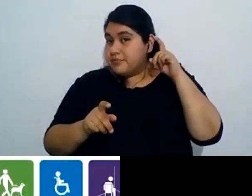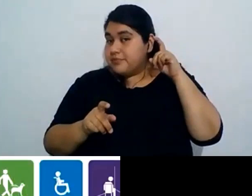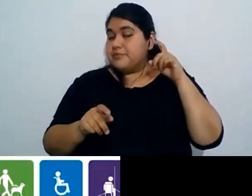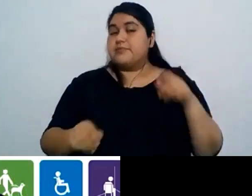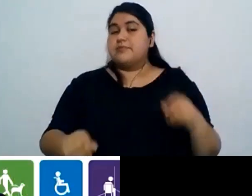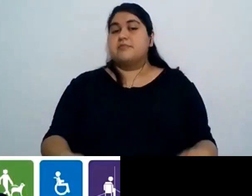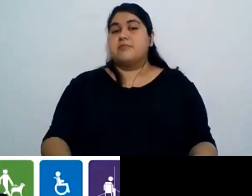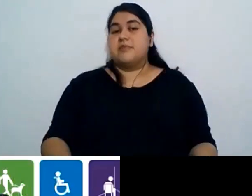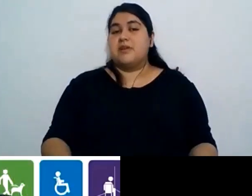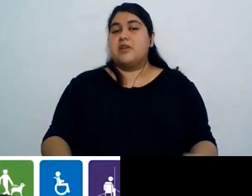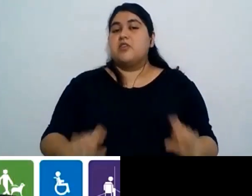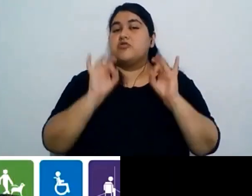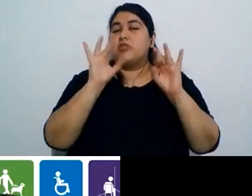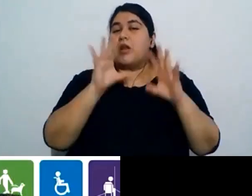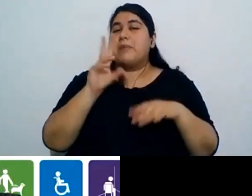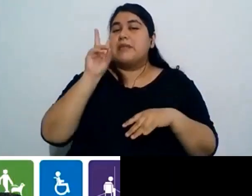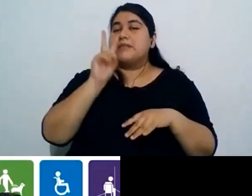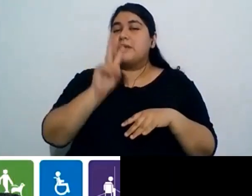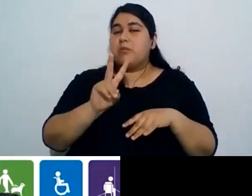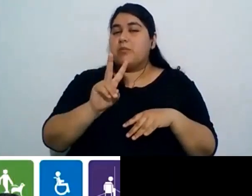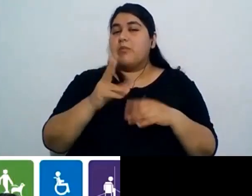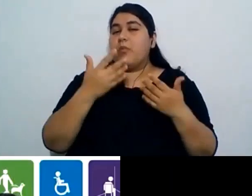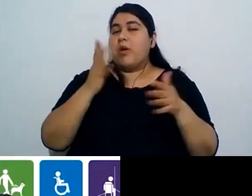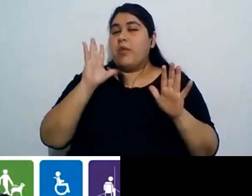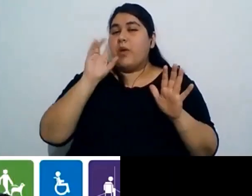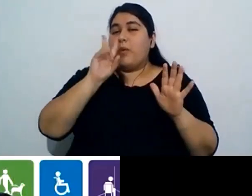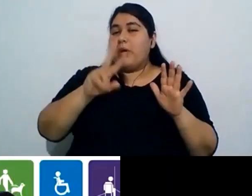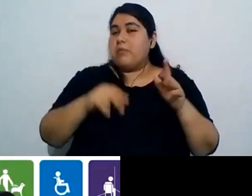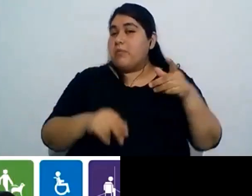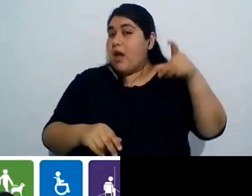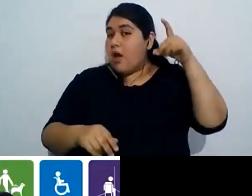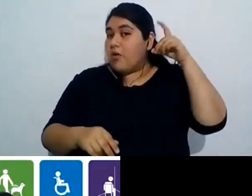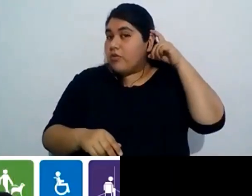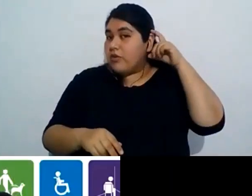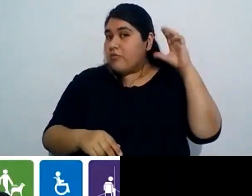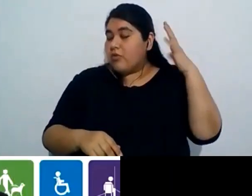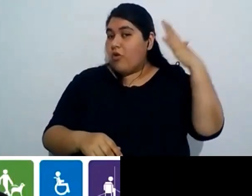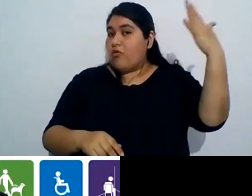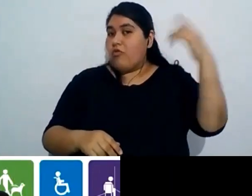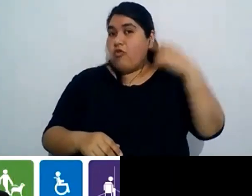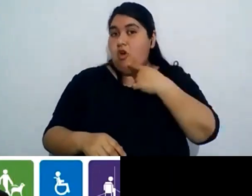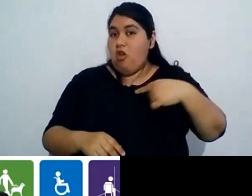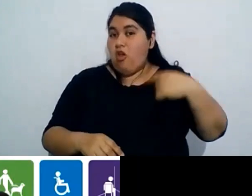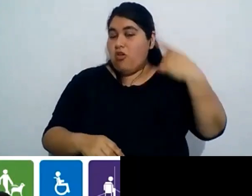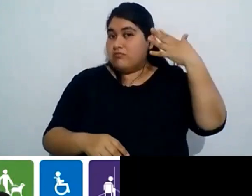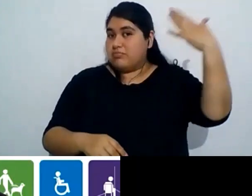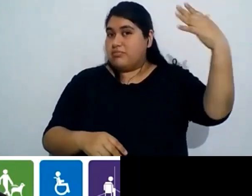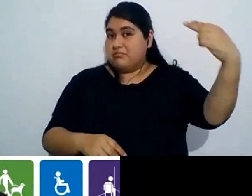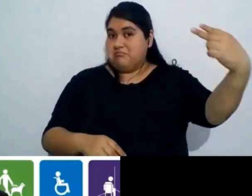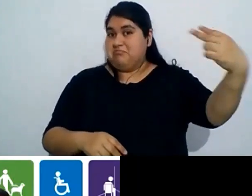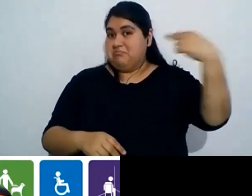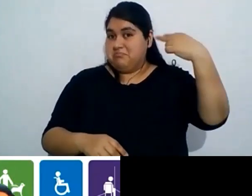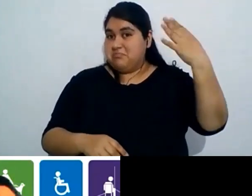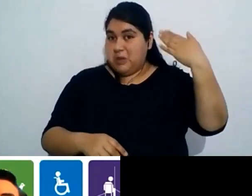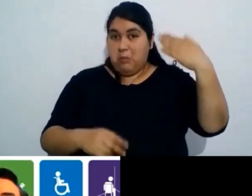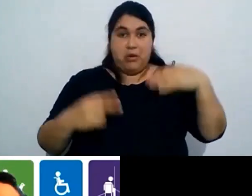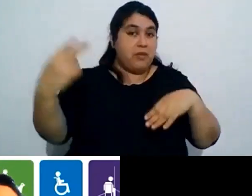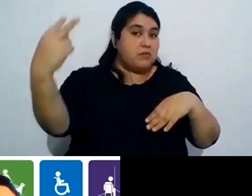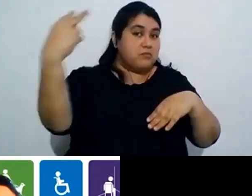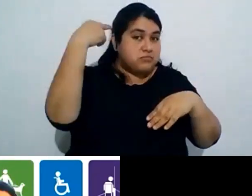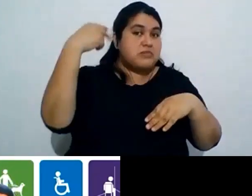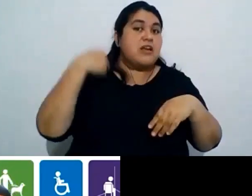Solo te puede ver que estoy mostrando mis audífonos que son chillones y que visibiliza el derecho